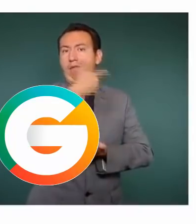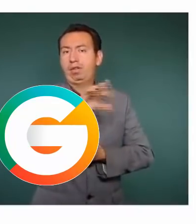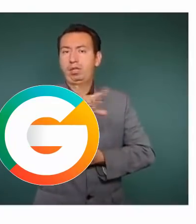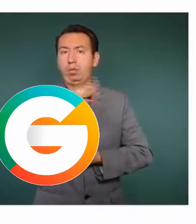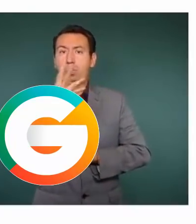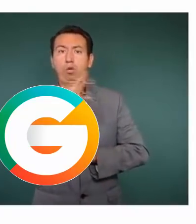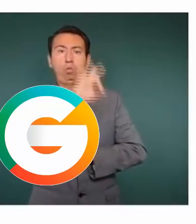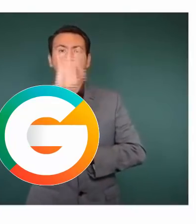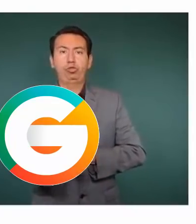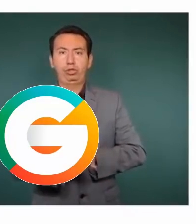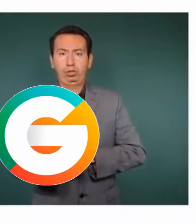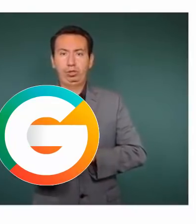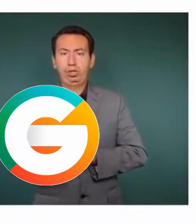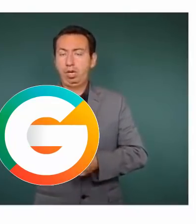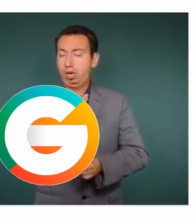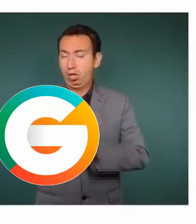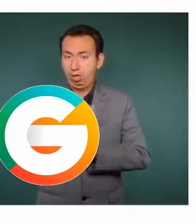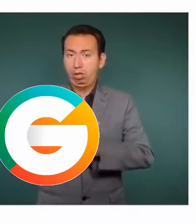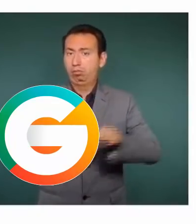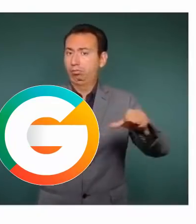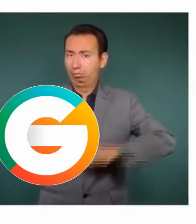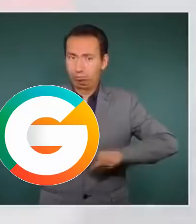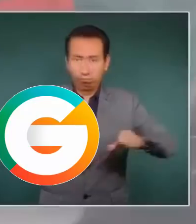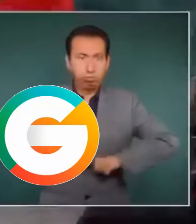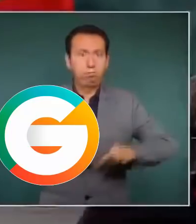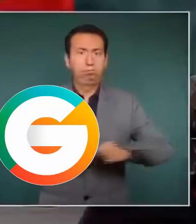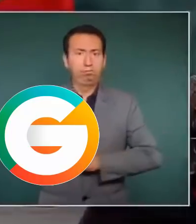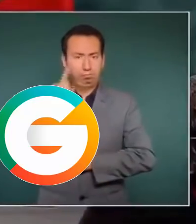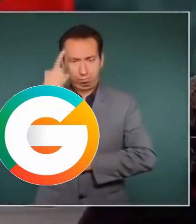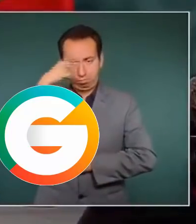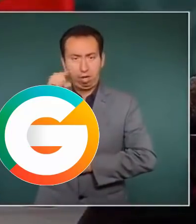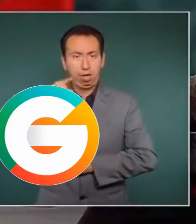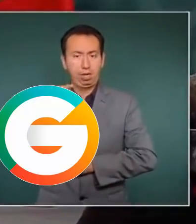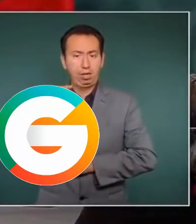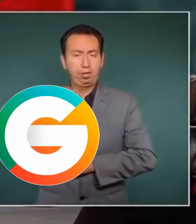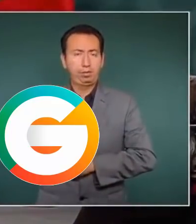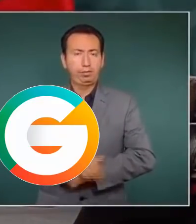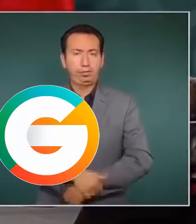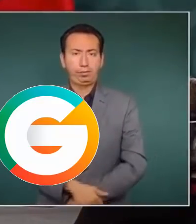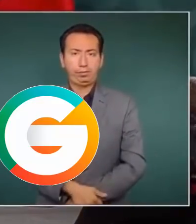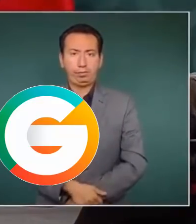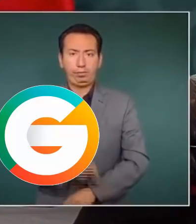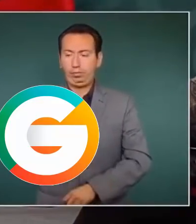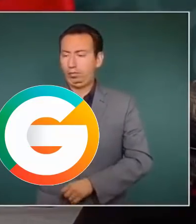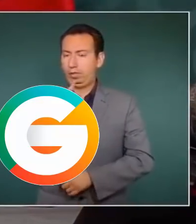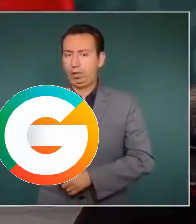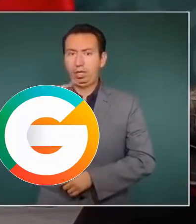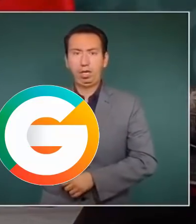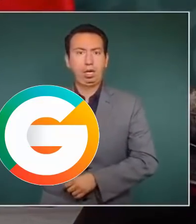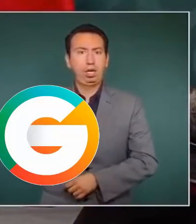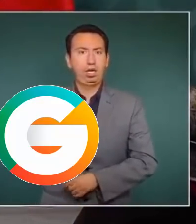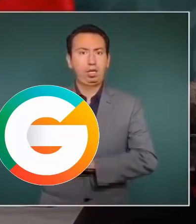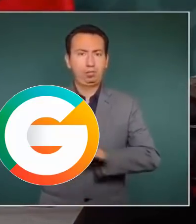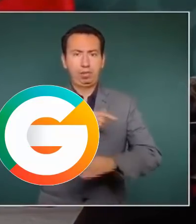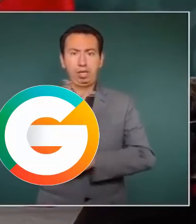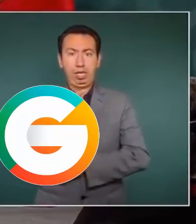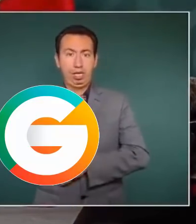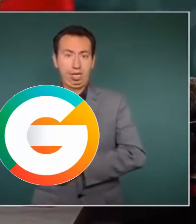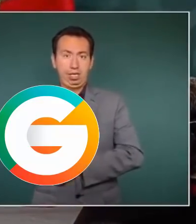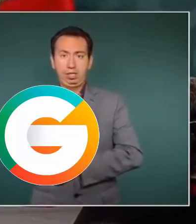a esto, se han realizado actividades por parte del SEDENA, SEMAR y Guardia